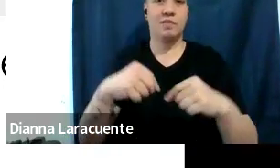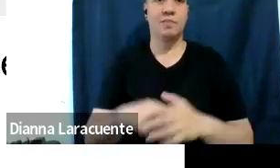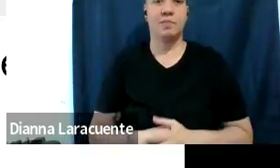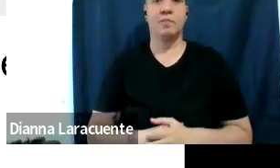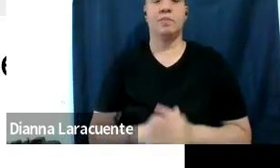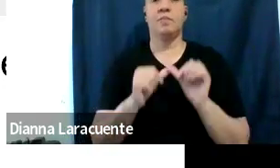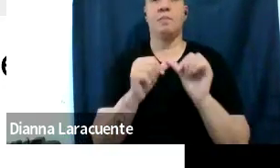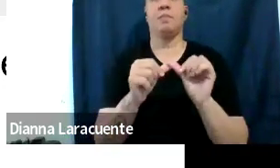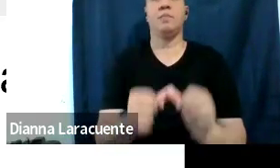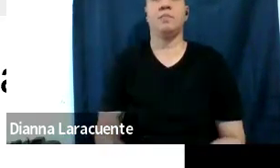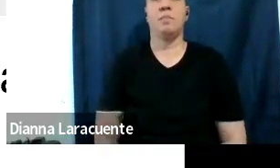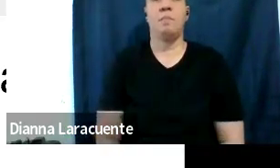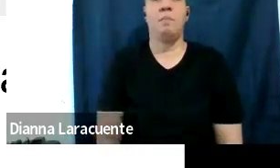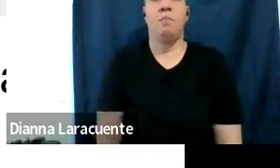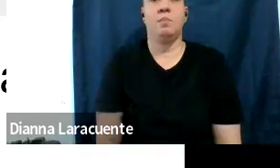adelante.